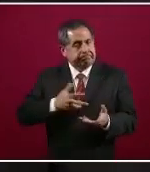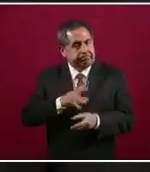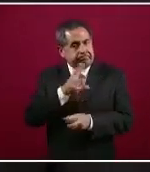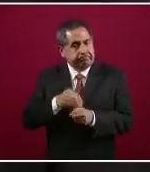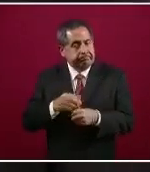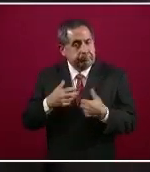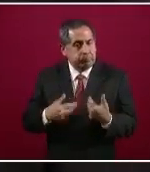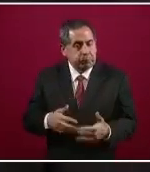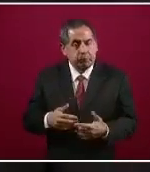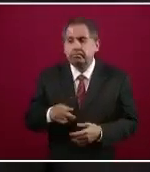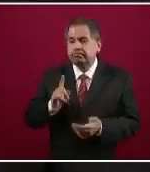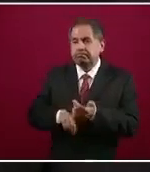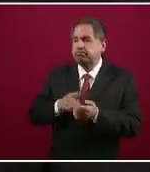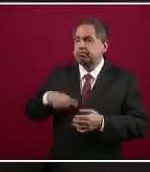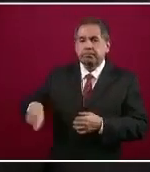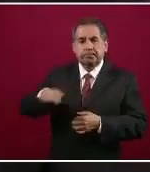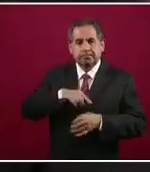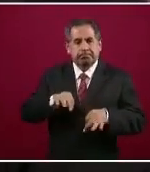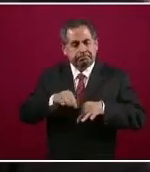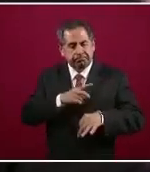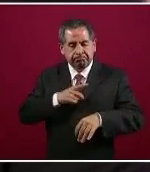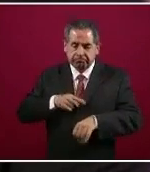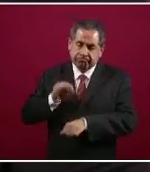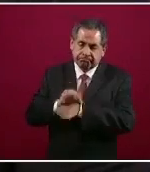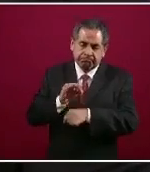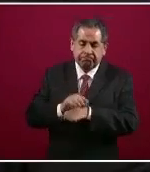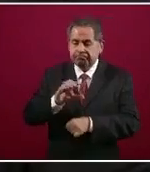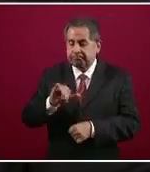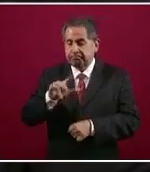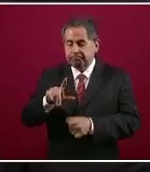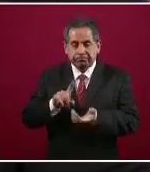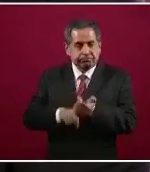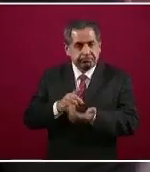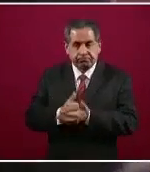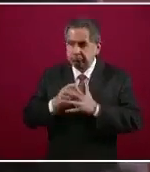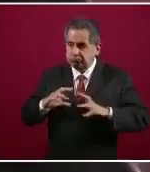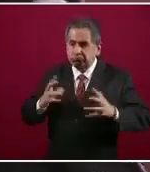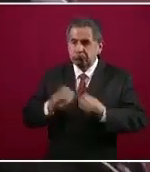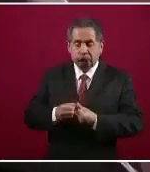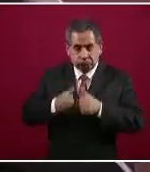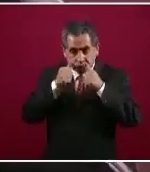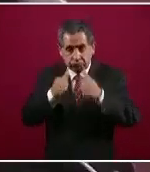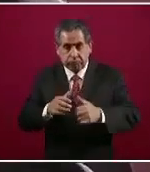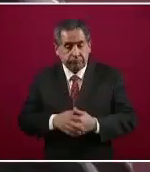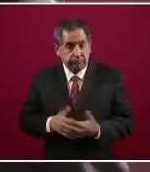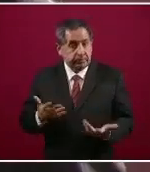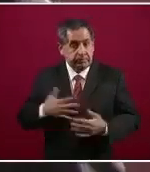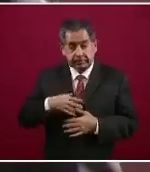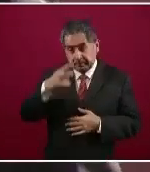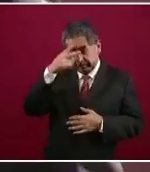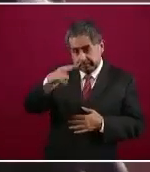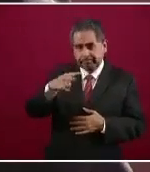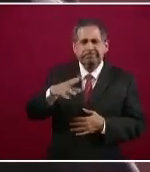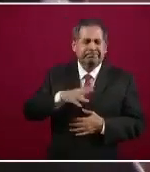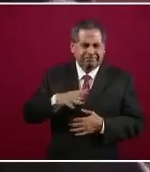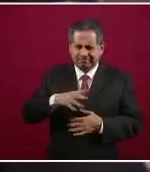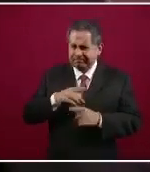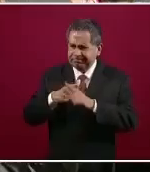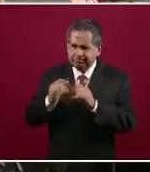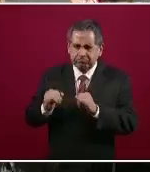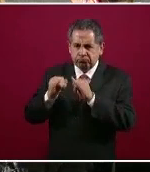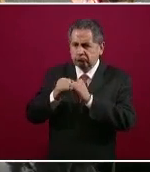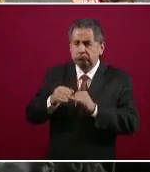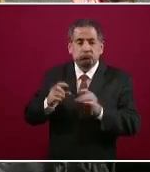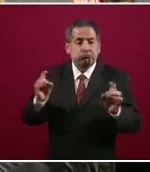juntos en esta gran tarea de la protección civil. Decir que México tiene extraordinarias instituciones para